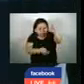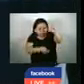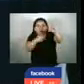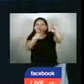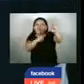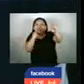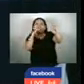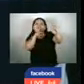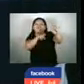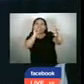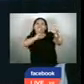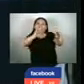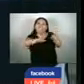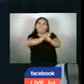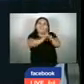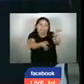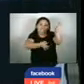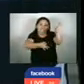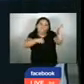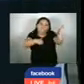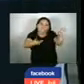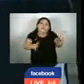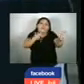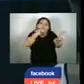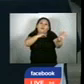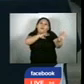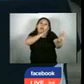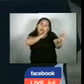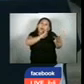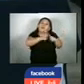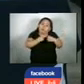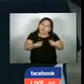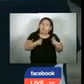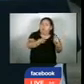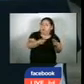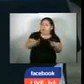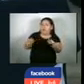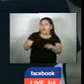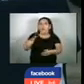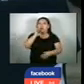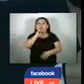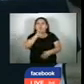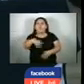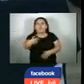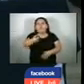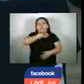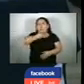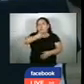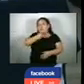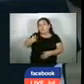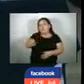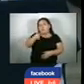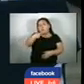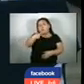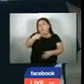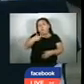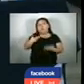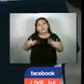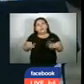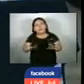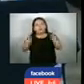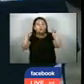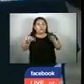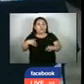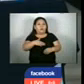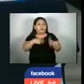PCR positiva. Este medicamento, pues de acuerdo con la información que ha brindado el funcionario, se